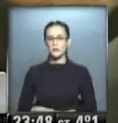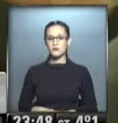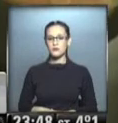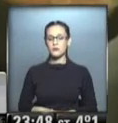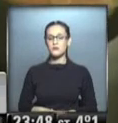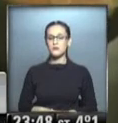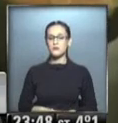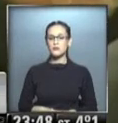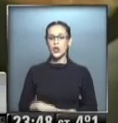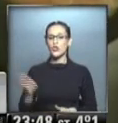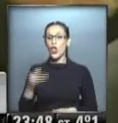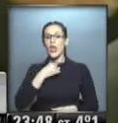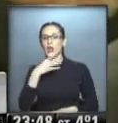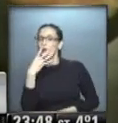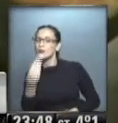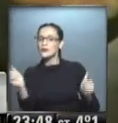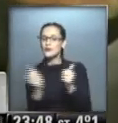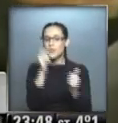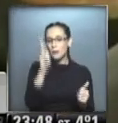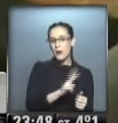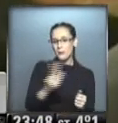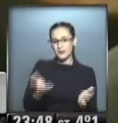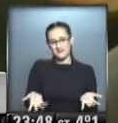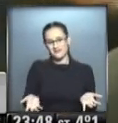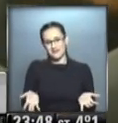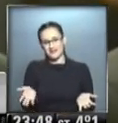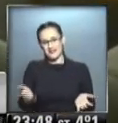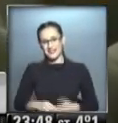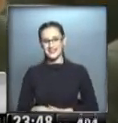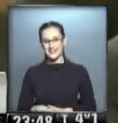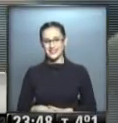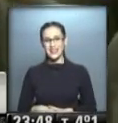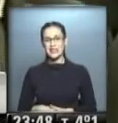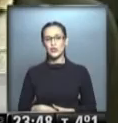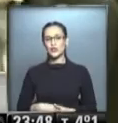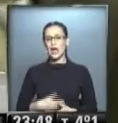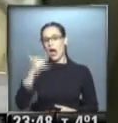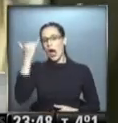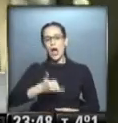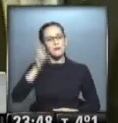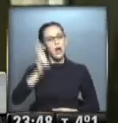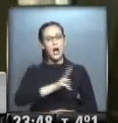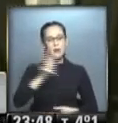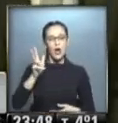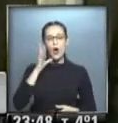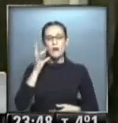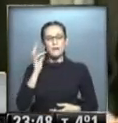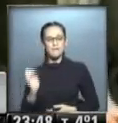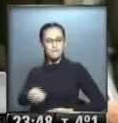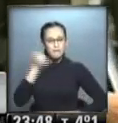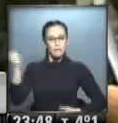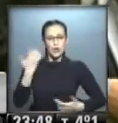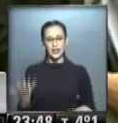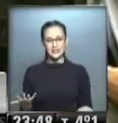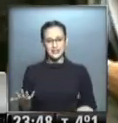Papa. Yo creo que todo el mundo, cuando tiene una persona de tamaño poder. Sí.